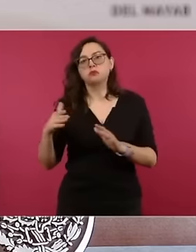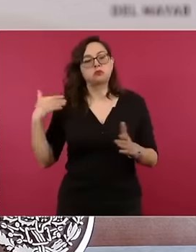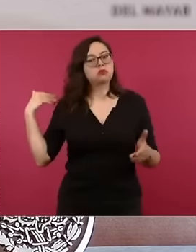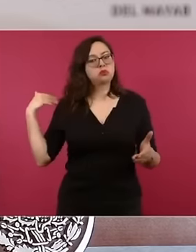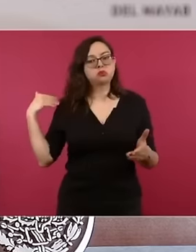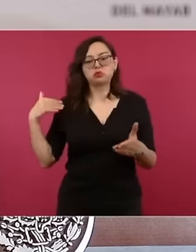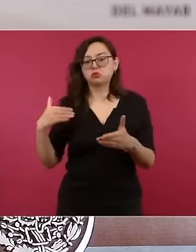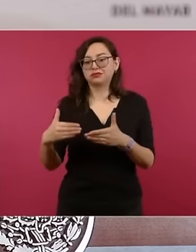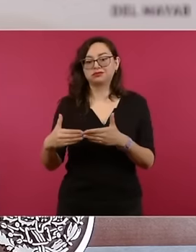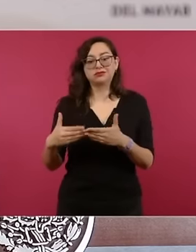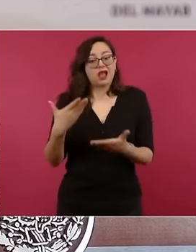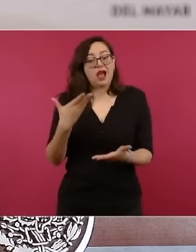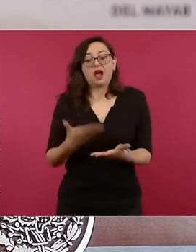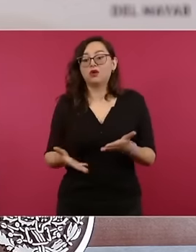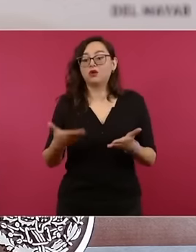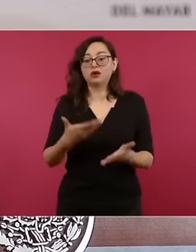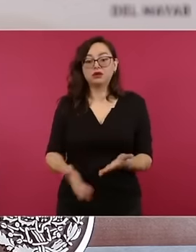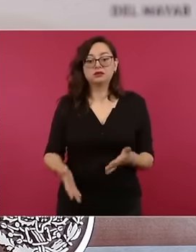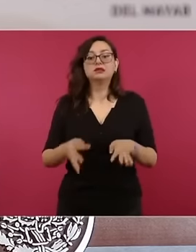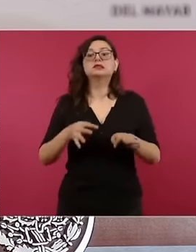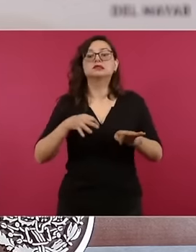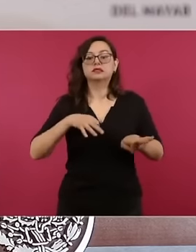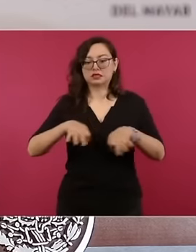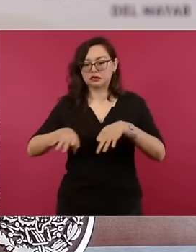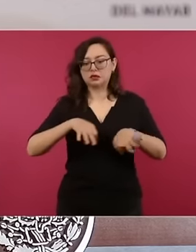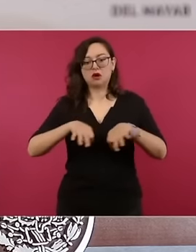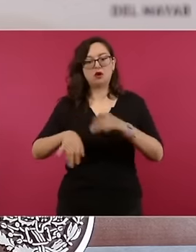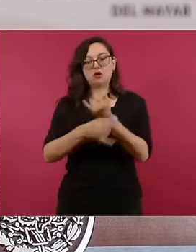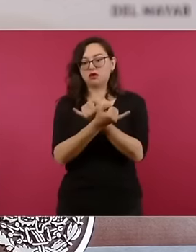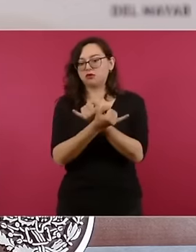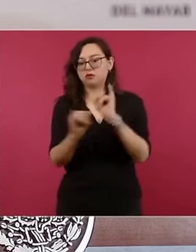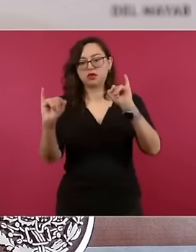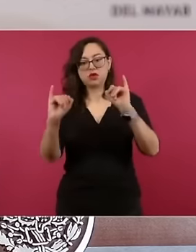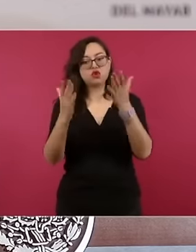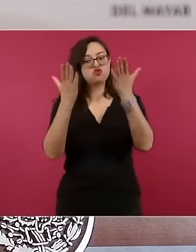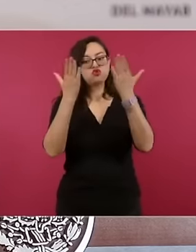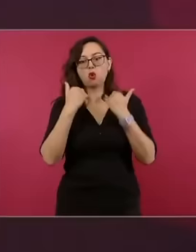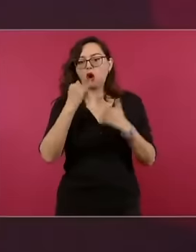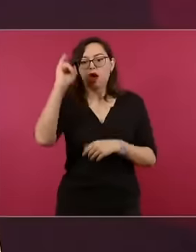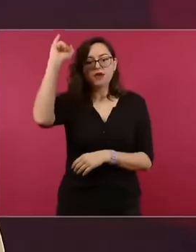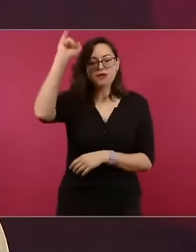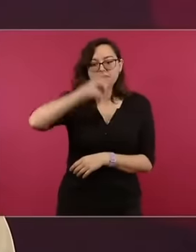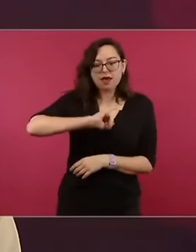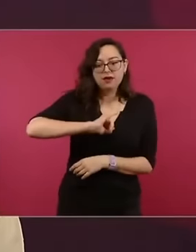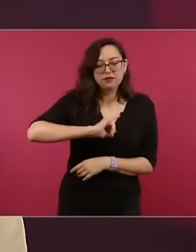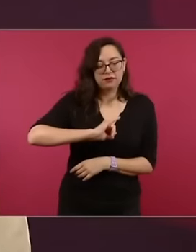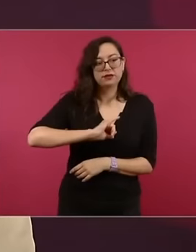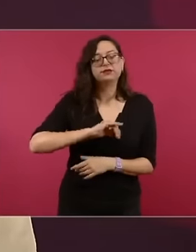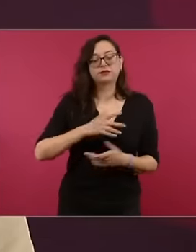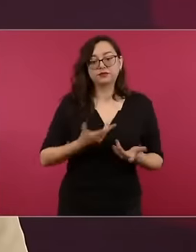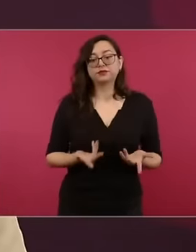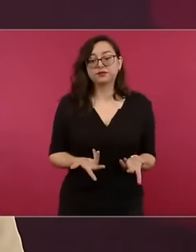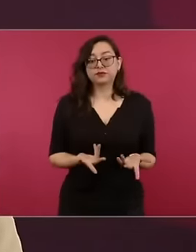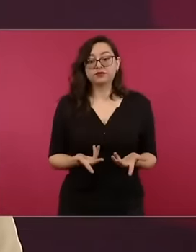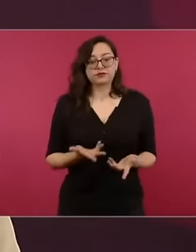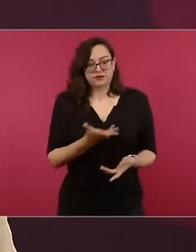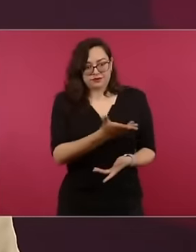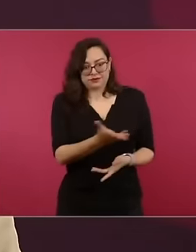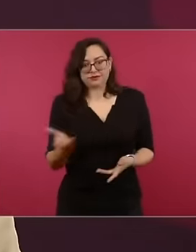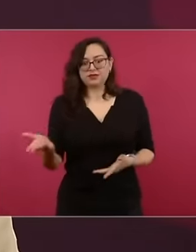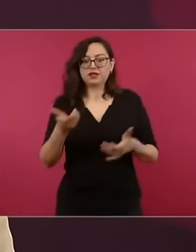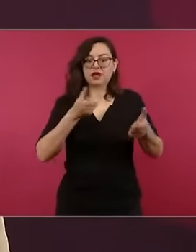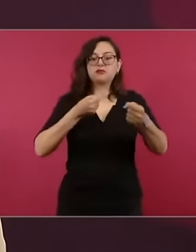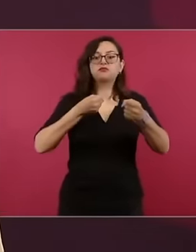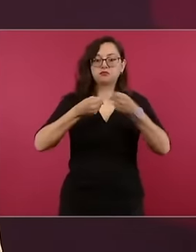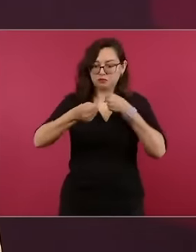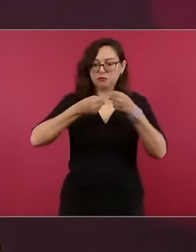justamente independientes, es decir, que trabajan por su cuenta, que no trabajan para un medio público o privado,